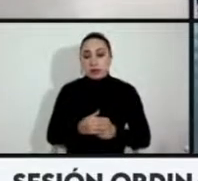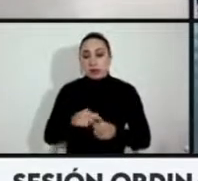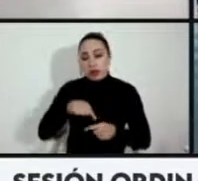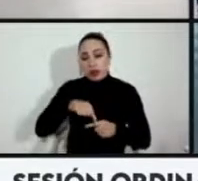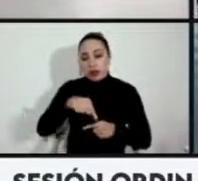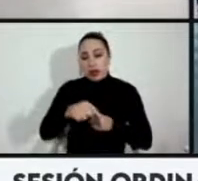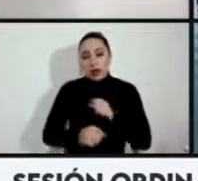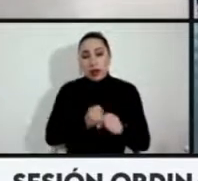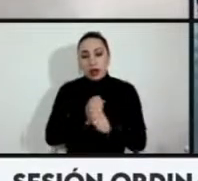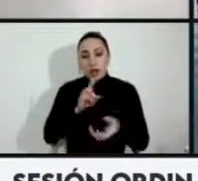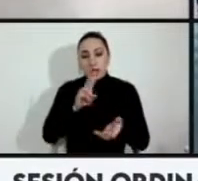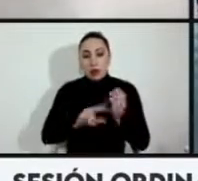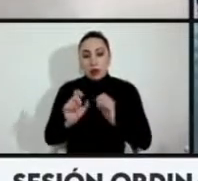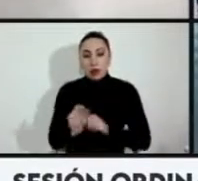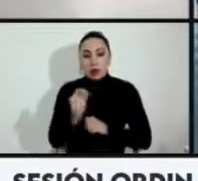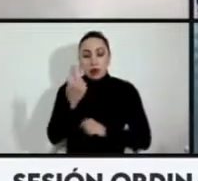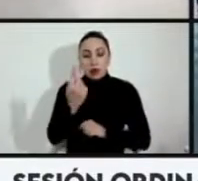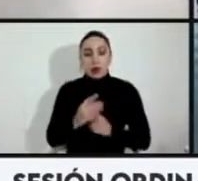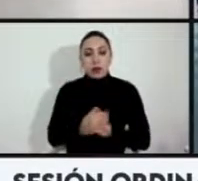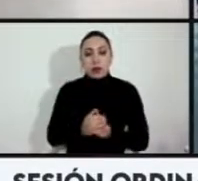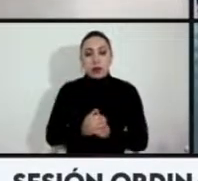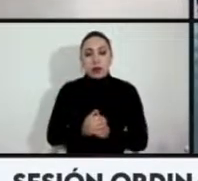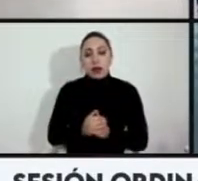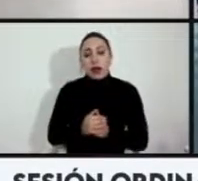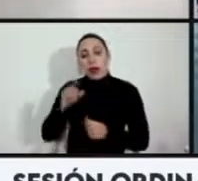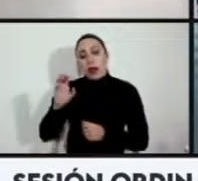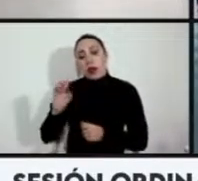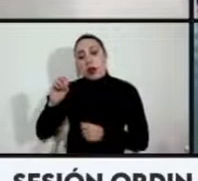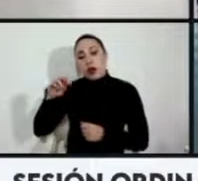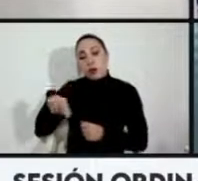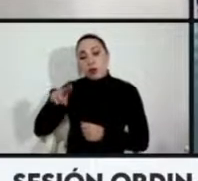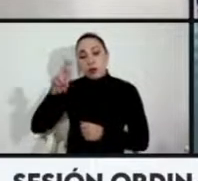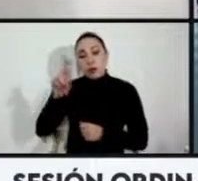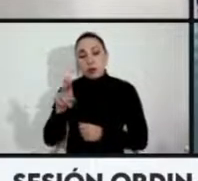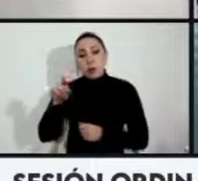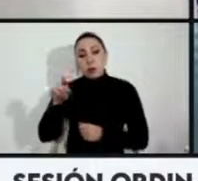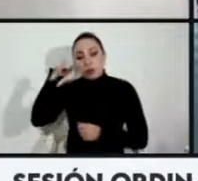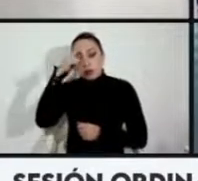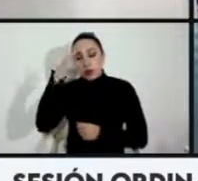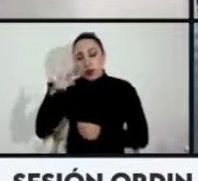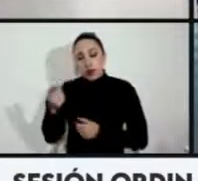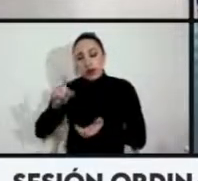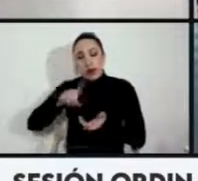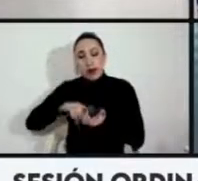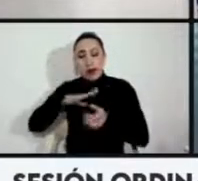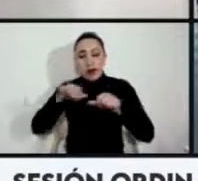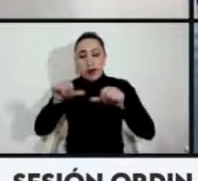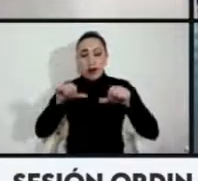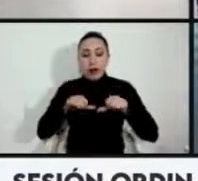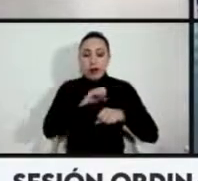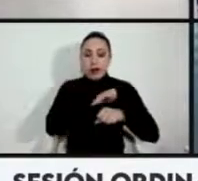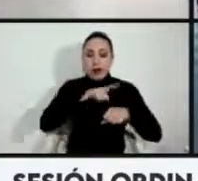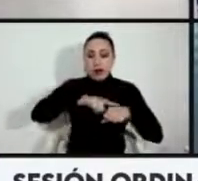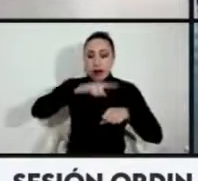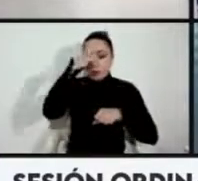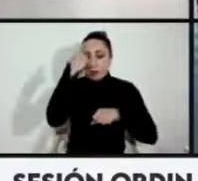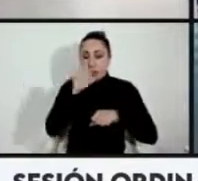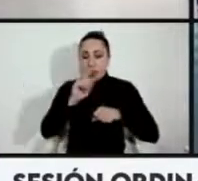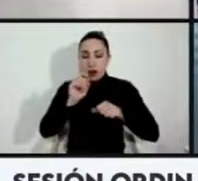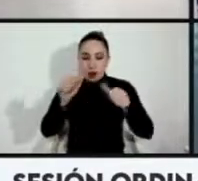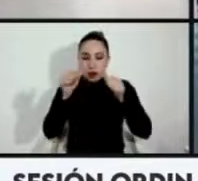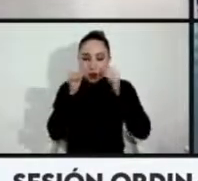la Organización de las Naciones Unidas para la Igualdad de Género y el empoderamiento de la mujer, ONU